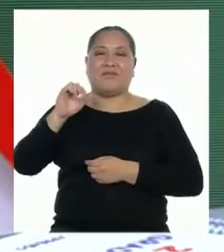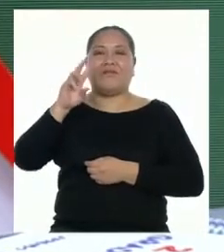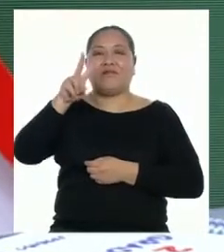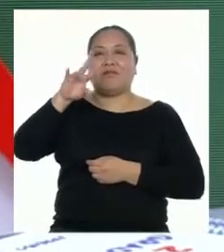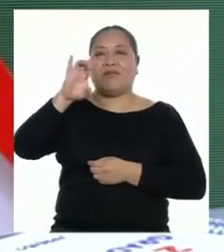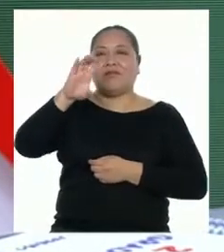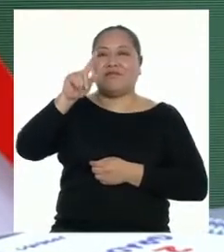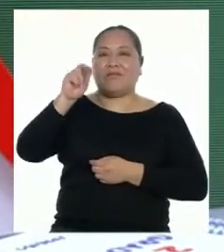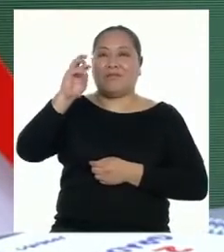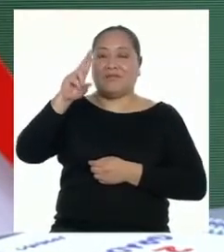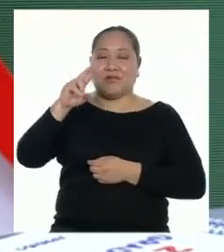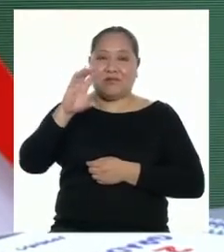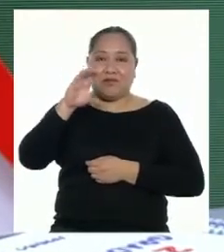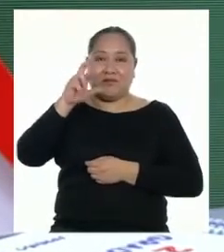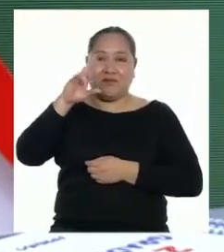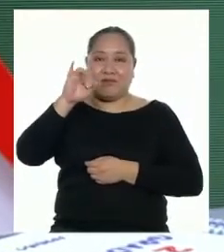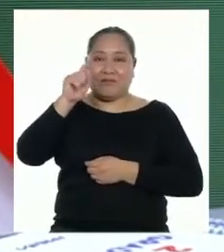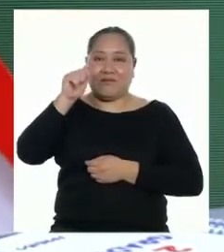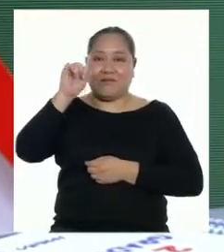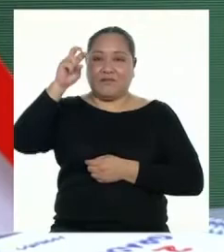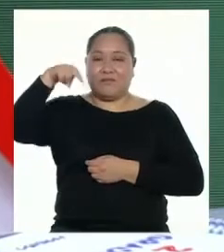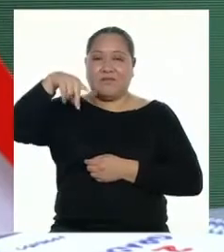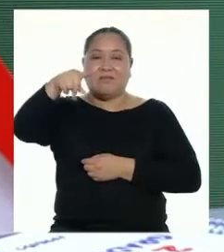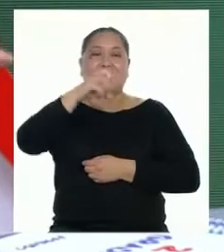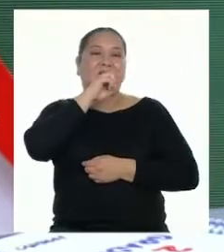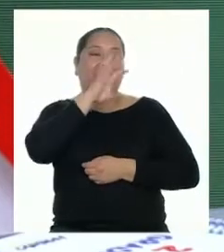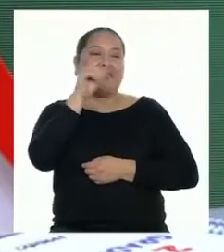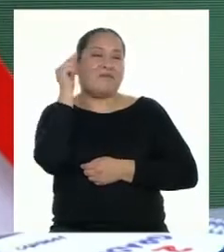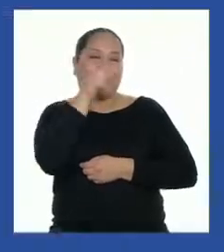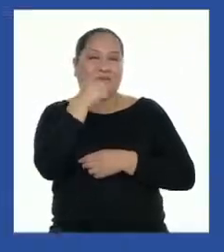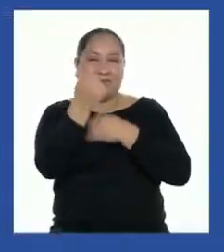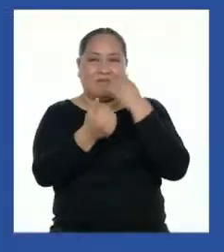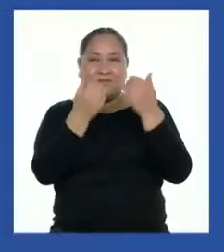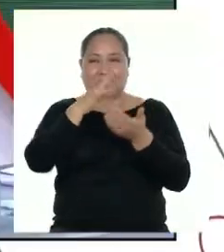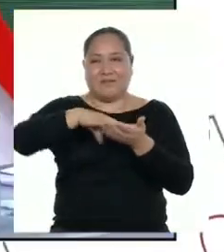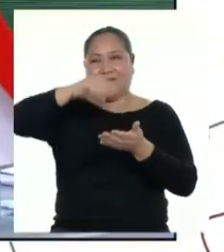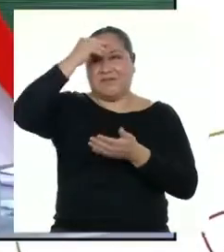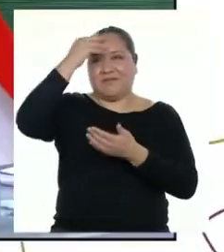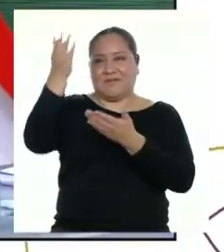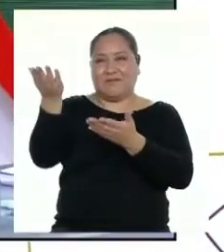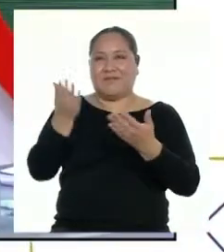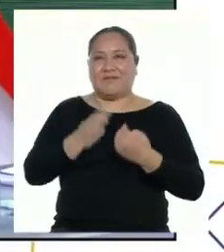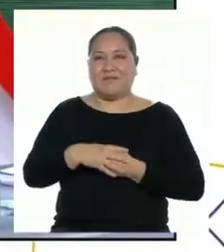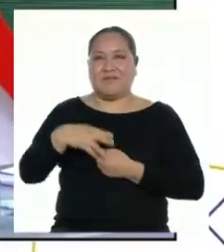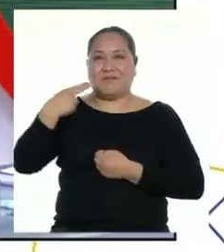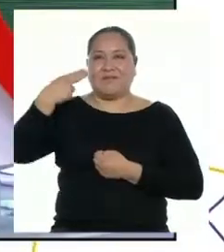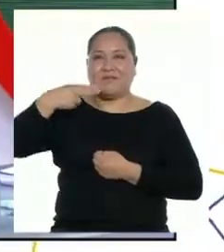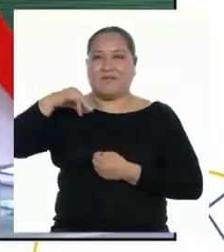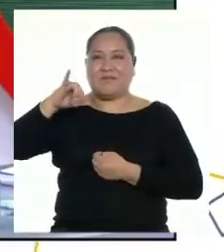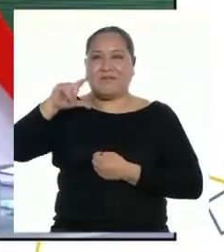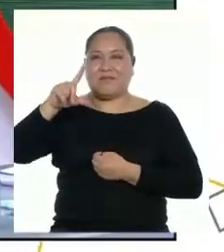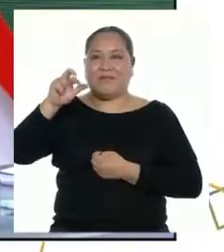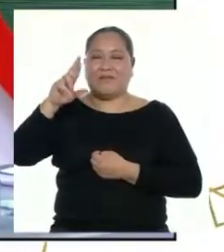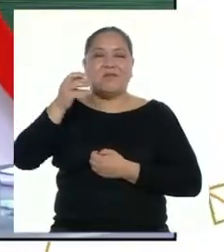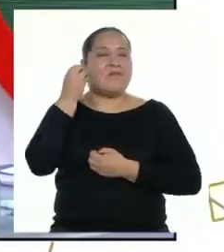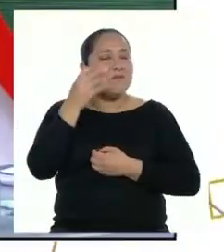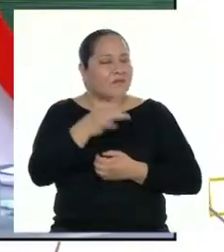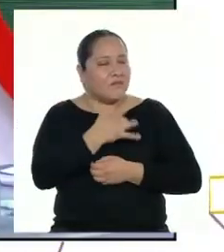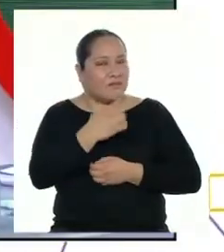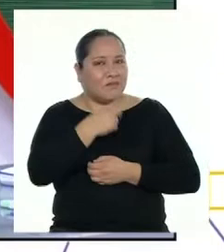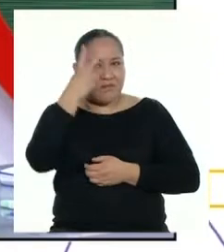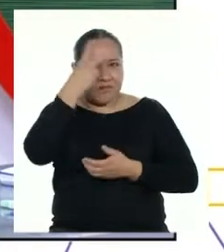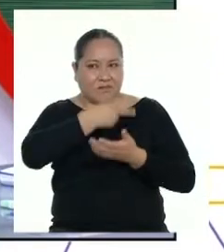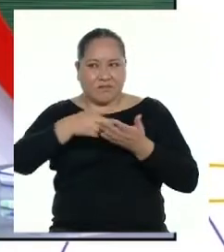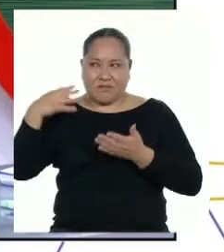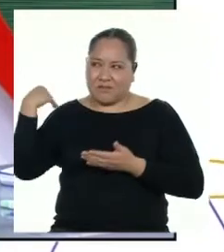decir sobre este proceso de aprendizaje. ¡Bienvenidos! Hilary, ¿cómo te sentiste durante las 2 semanas